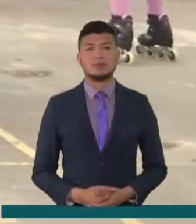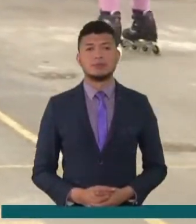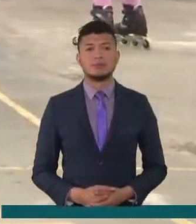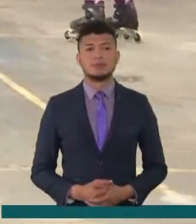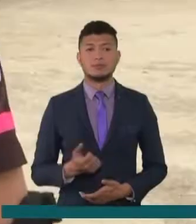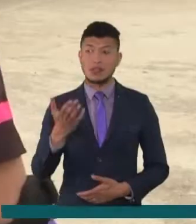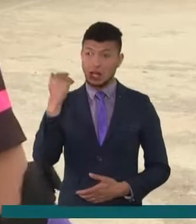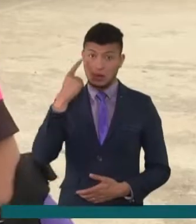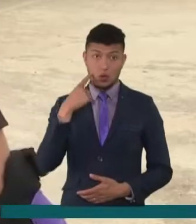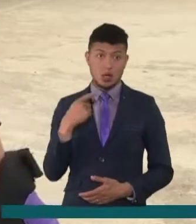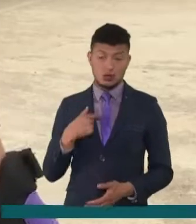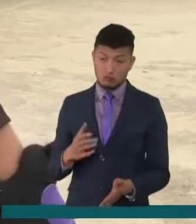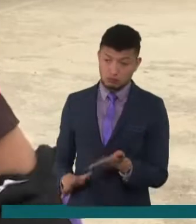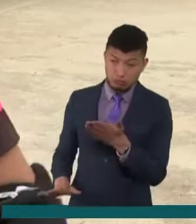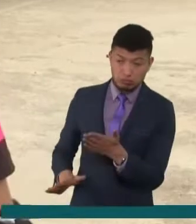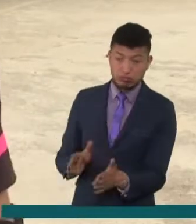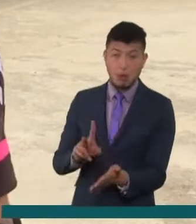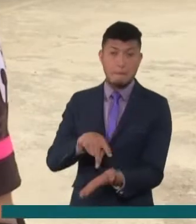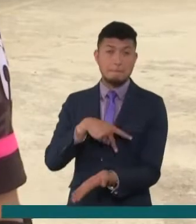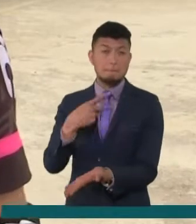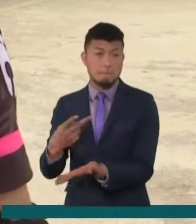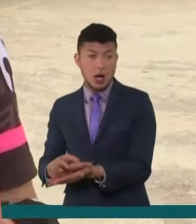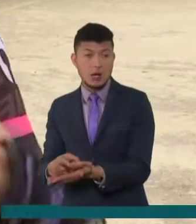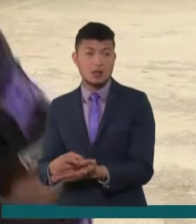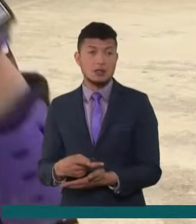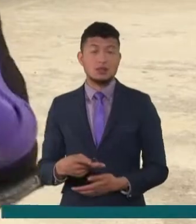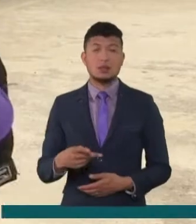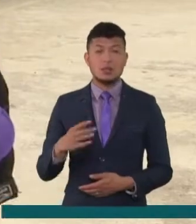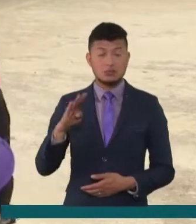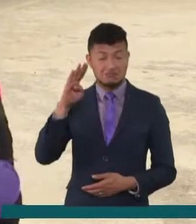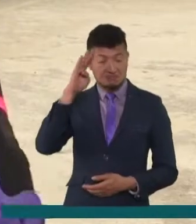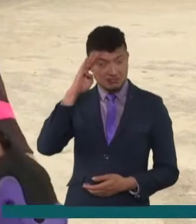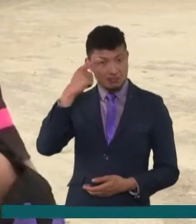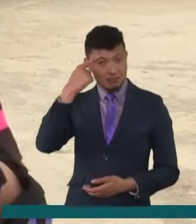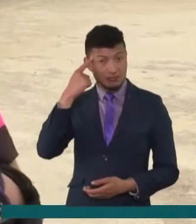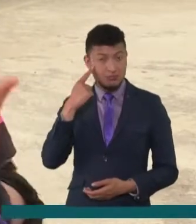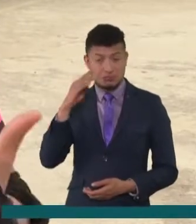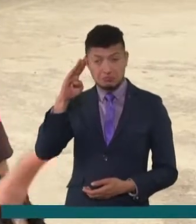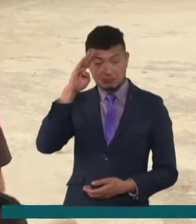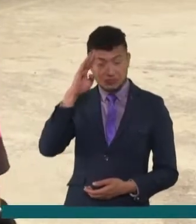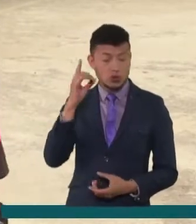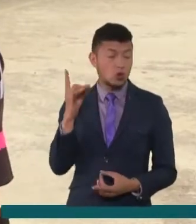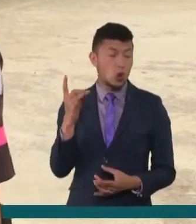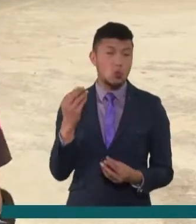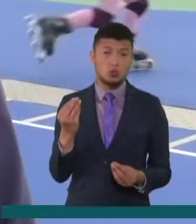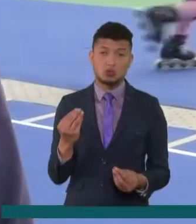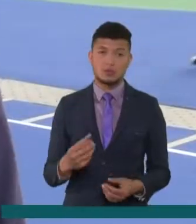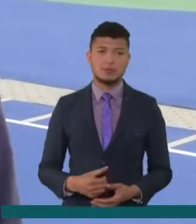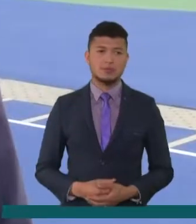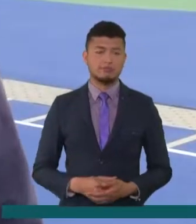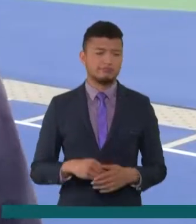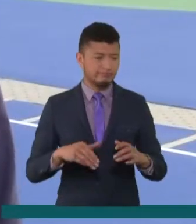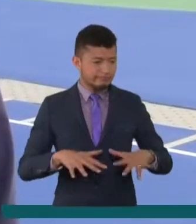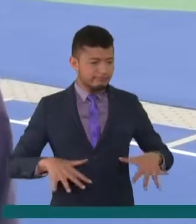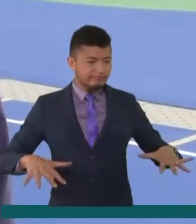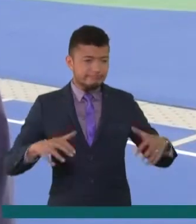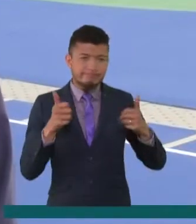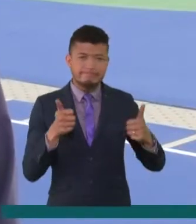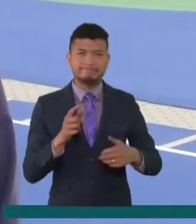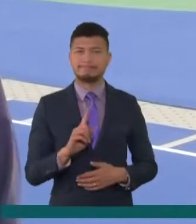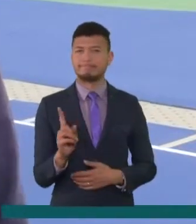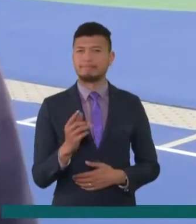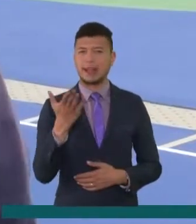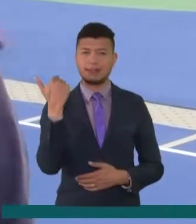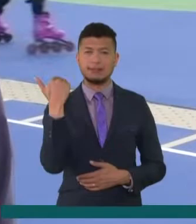un día yo estaba patinando y me caí y me vi como acá y me dolió mucho no había el espacio